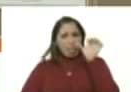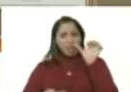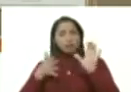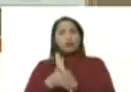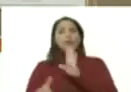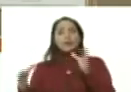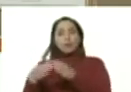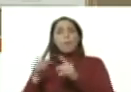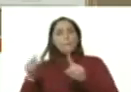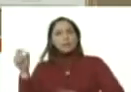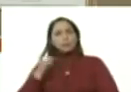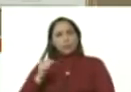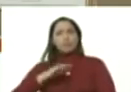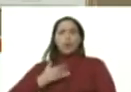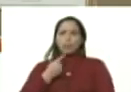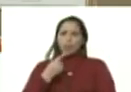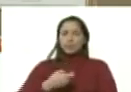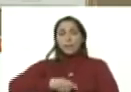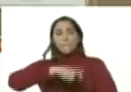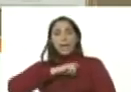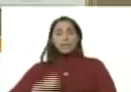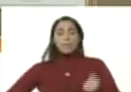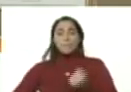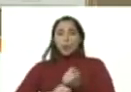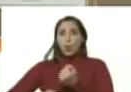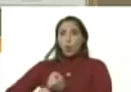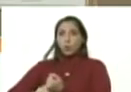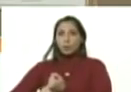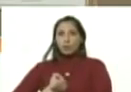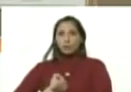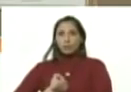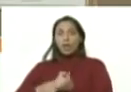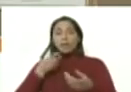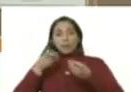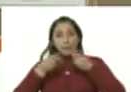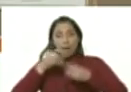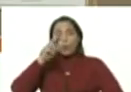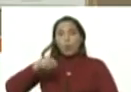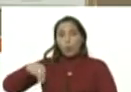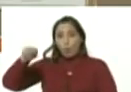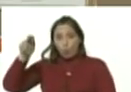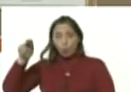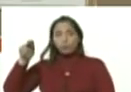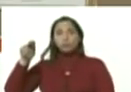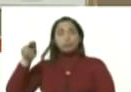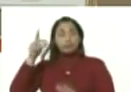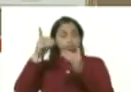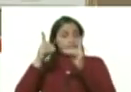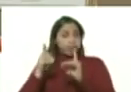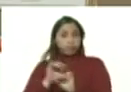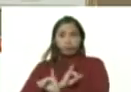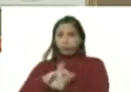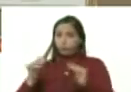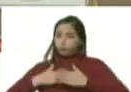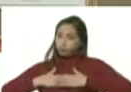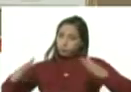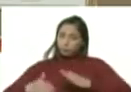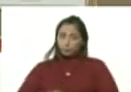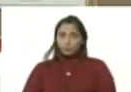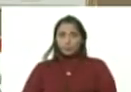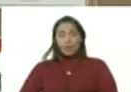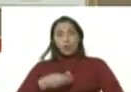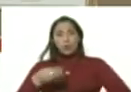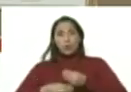que España apoya el diálogo de Oslo decididamente y que lo hará